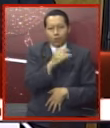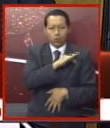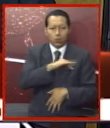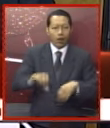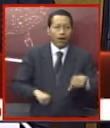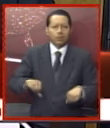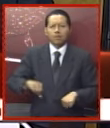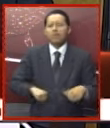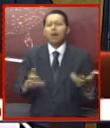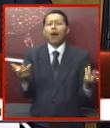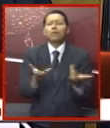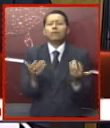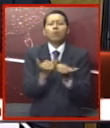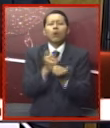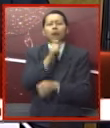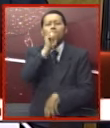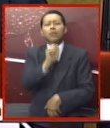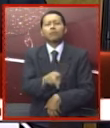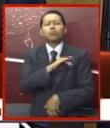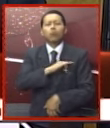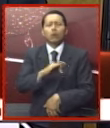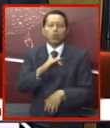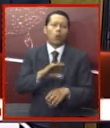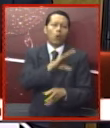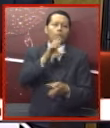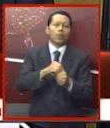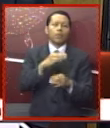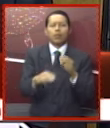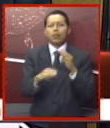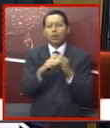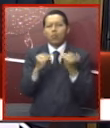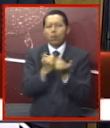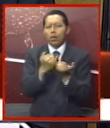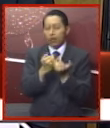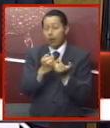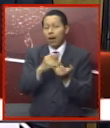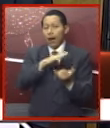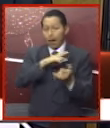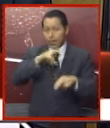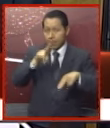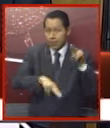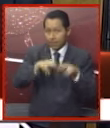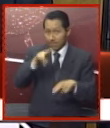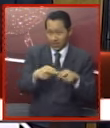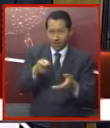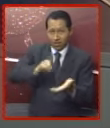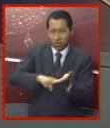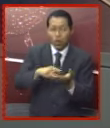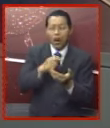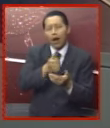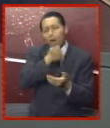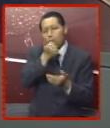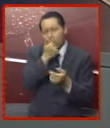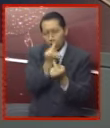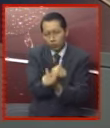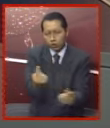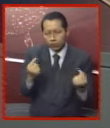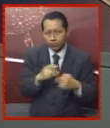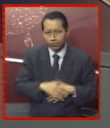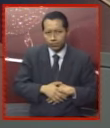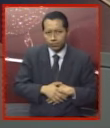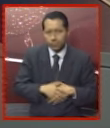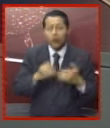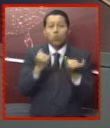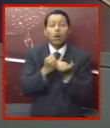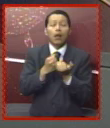actividad, así como de las condiciones materiales y el nivel económico y social de los propios alumnos. Bueno, por su parte, el presidente